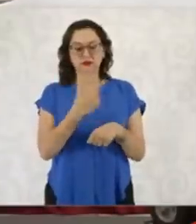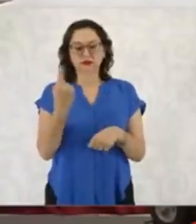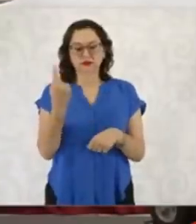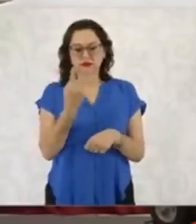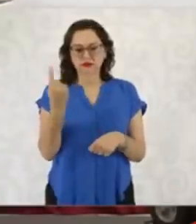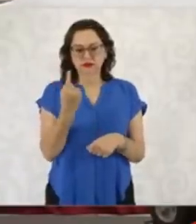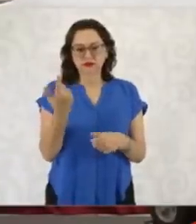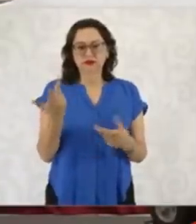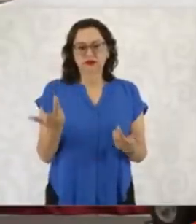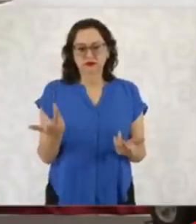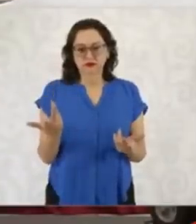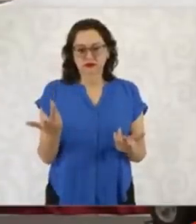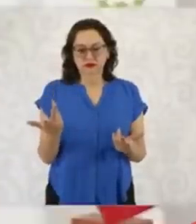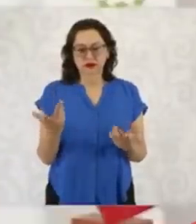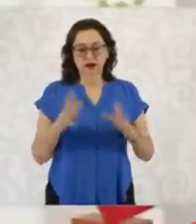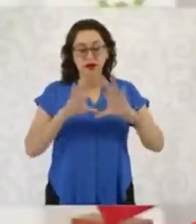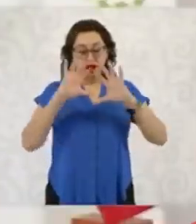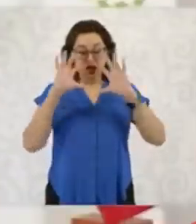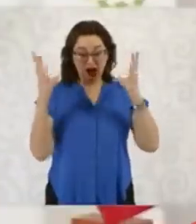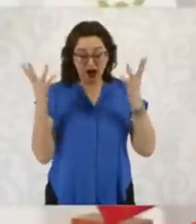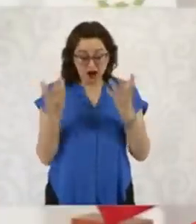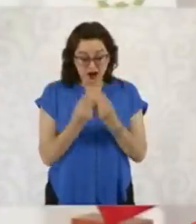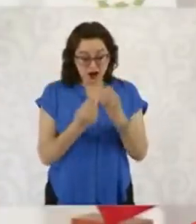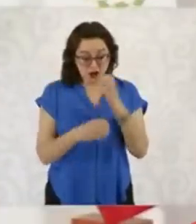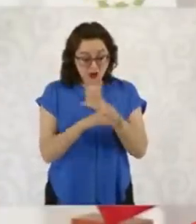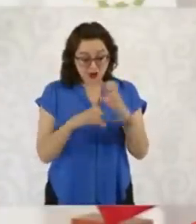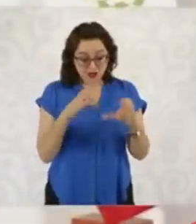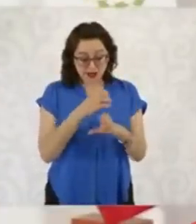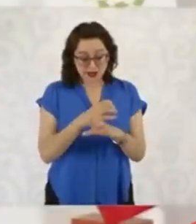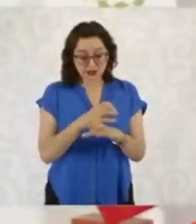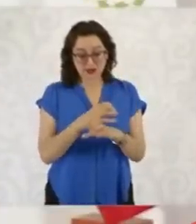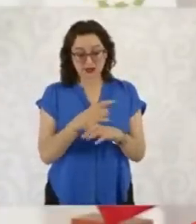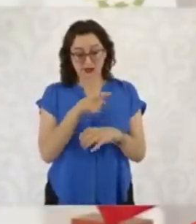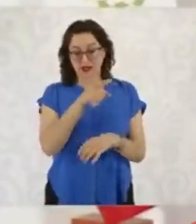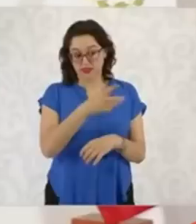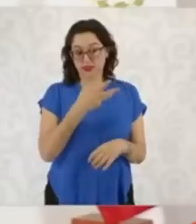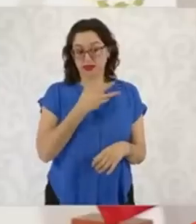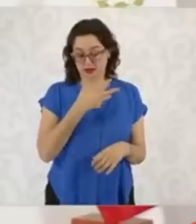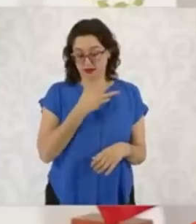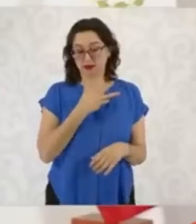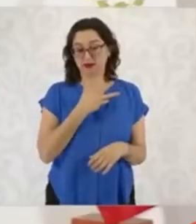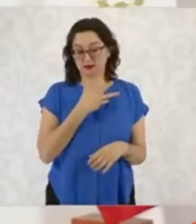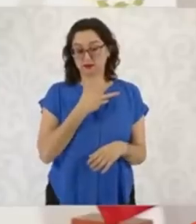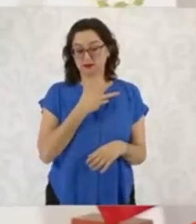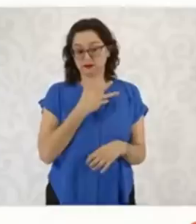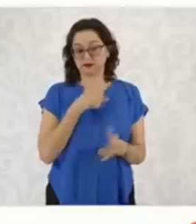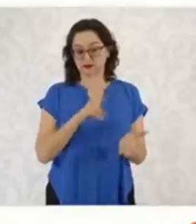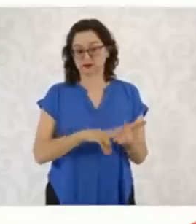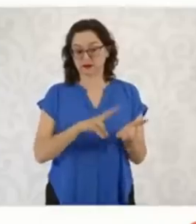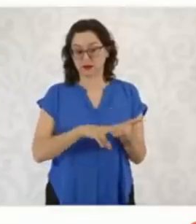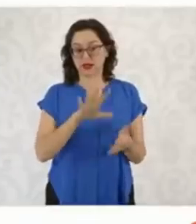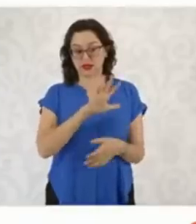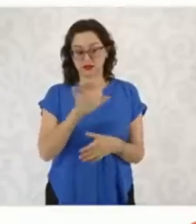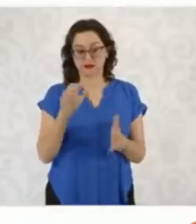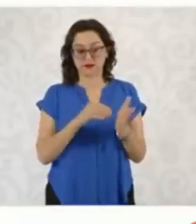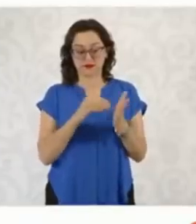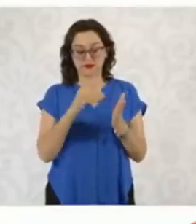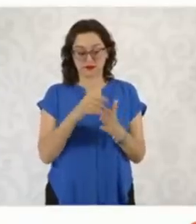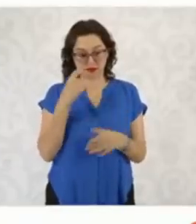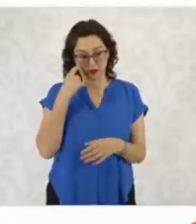conocíamos que en su totalidad habían sido pagados. Como pueden ver aquí, en realidad se